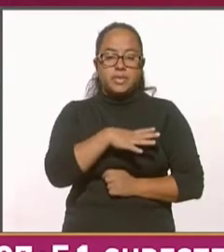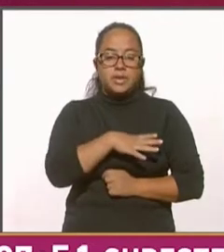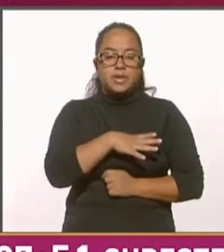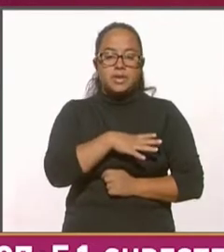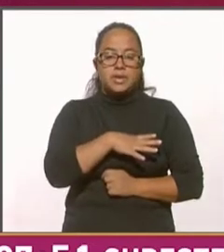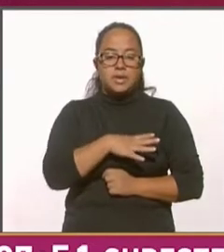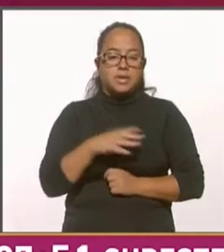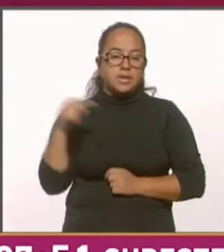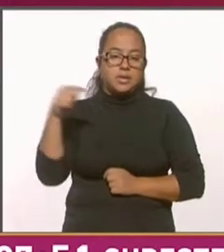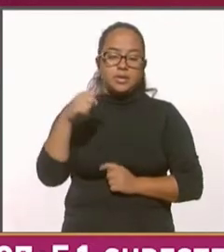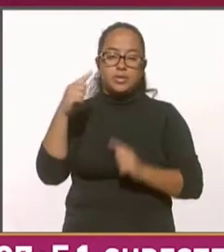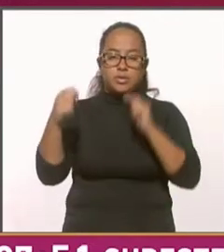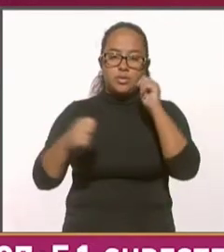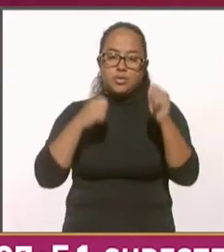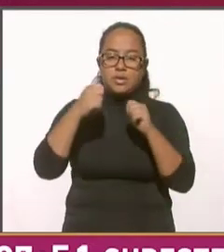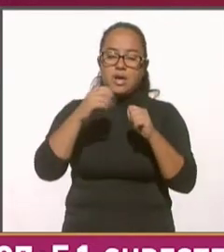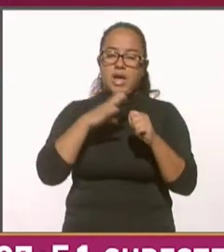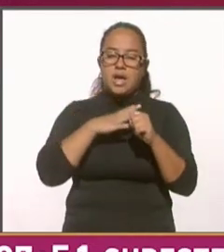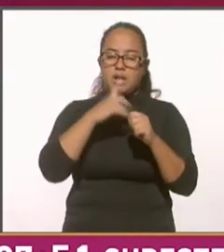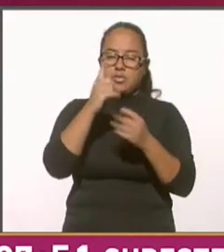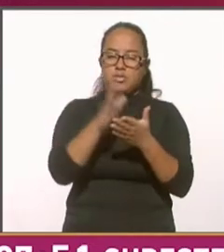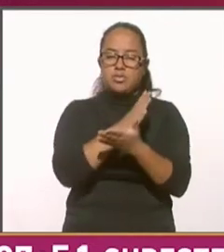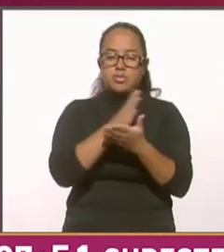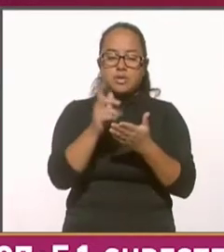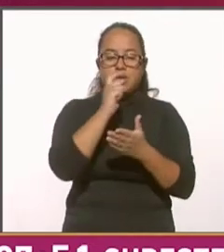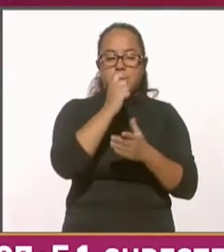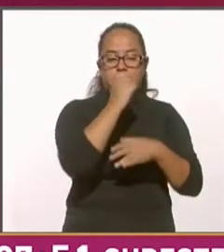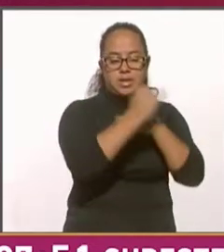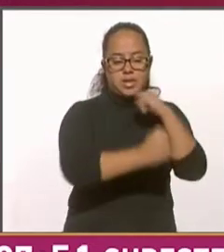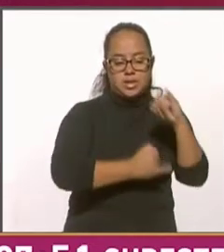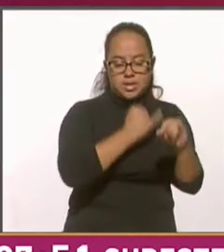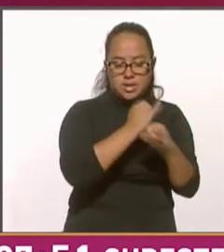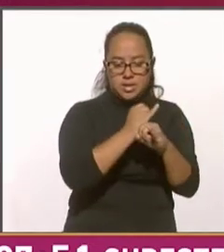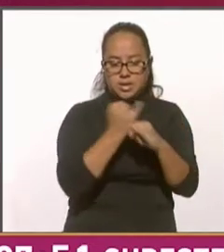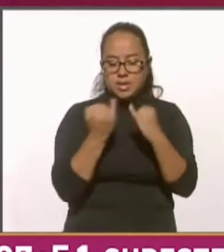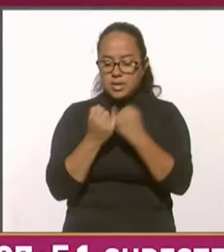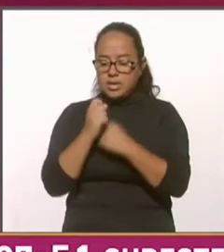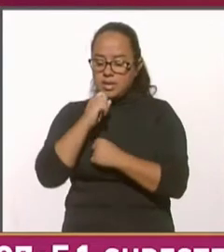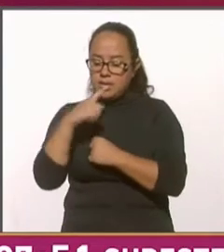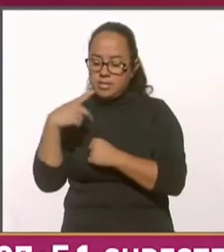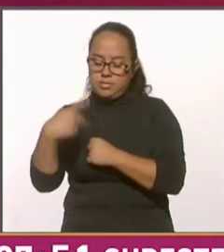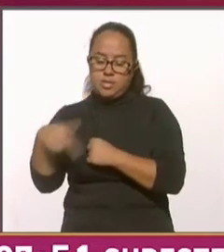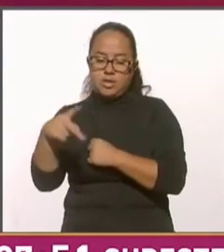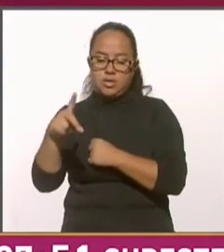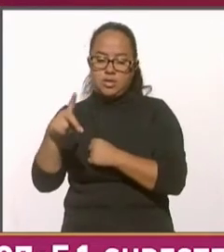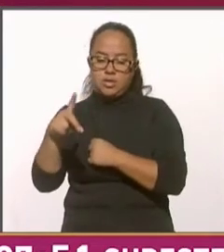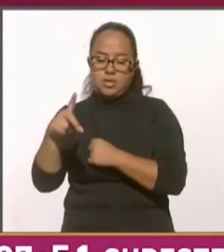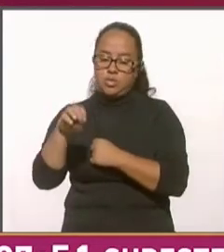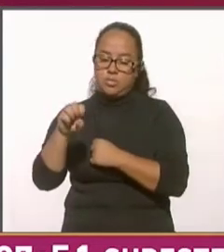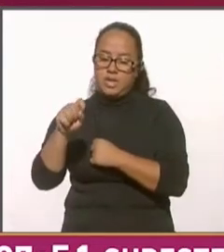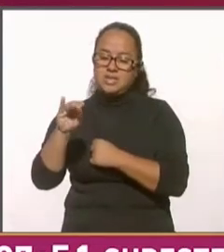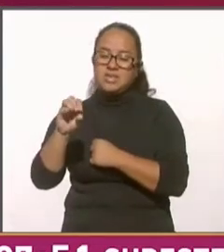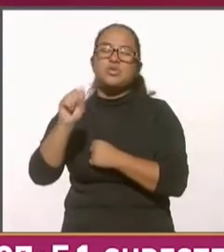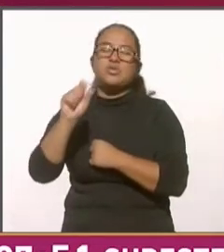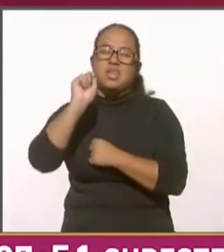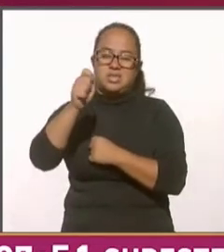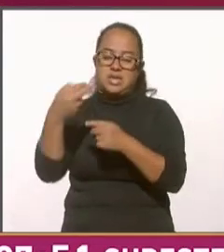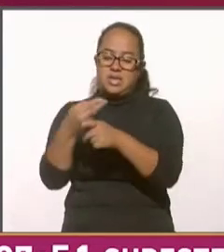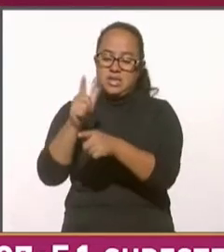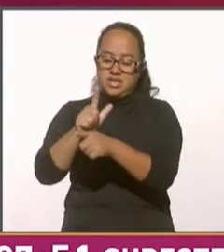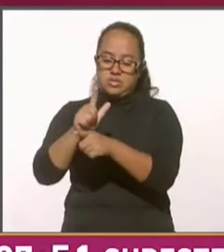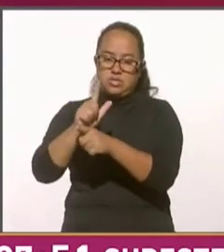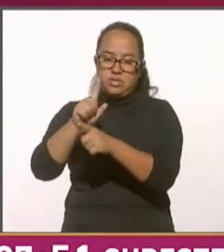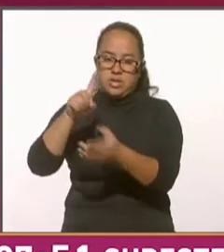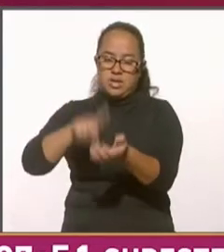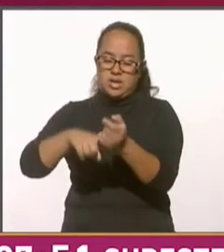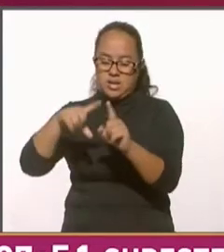en el turismo hay una clasificación básica que son los internacionales y los domésticos o internos. Ellos utilizan